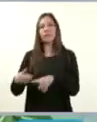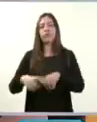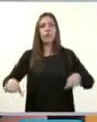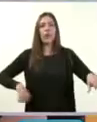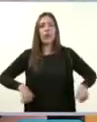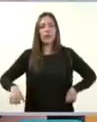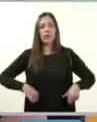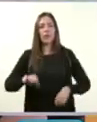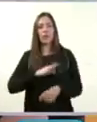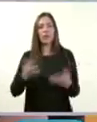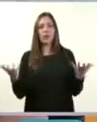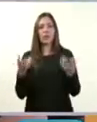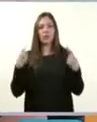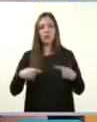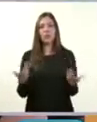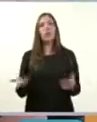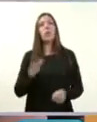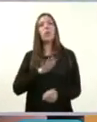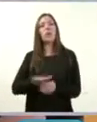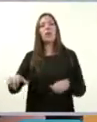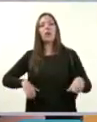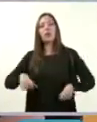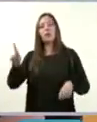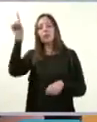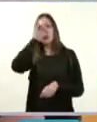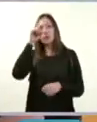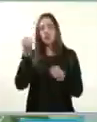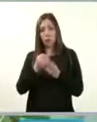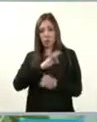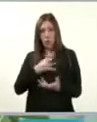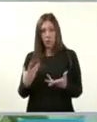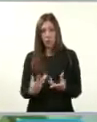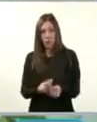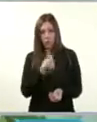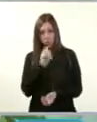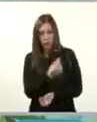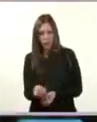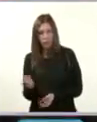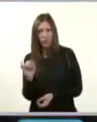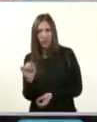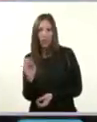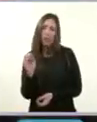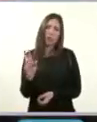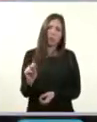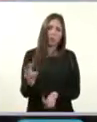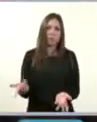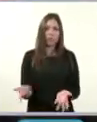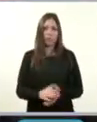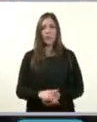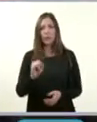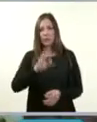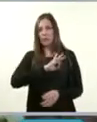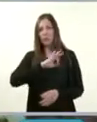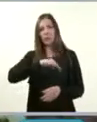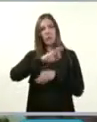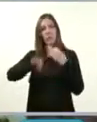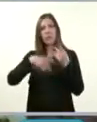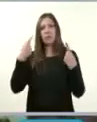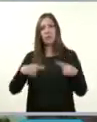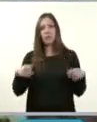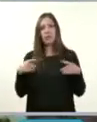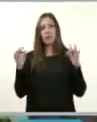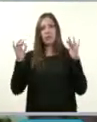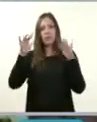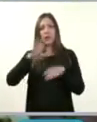que puedan disfrutar la gente. ¿Qué tipo de actividades es recomendable también llevar niños o no? Platícanos. Claro, es un evento para todo público. Vamos a